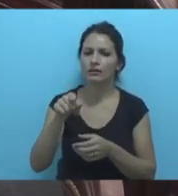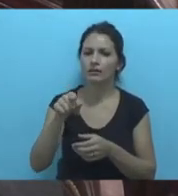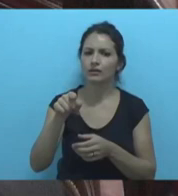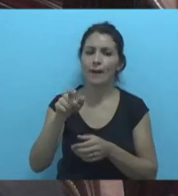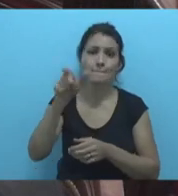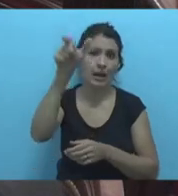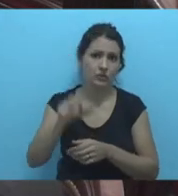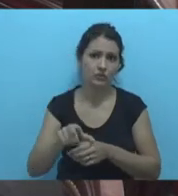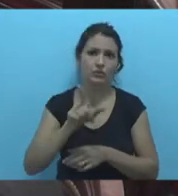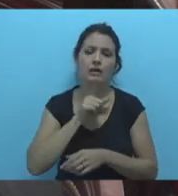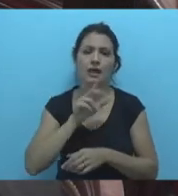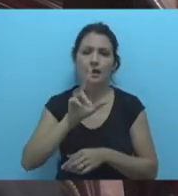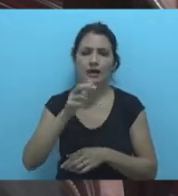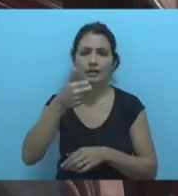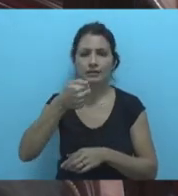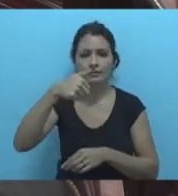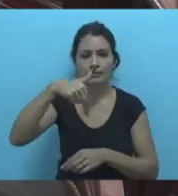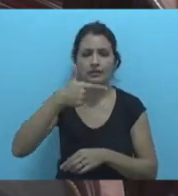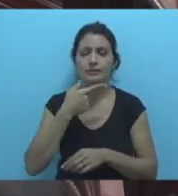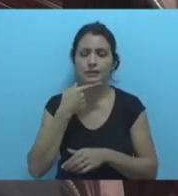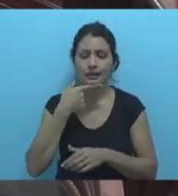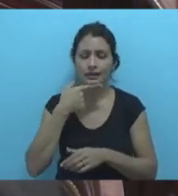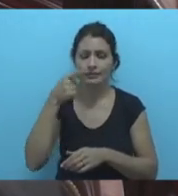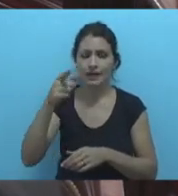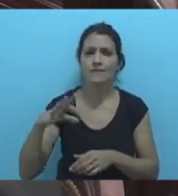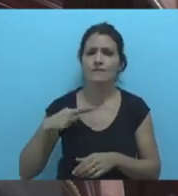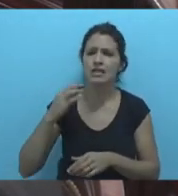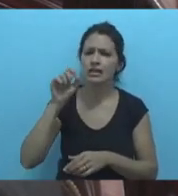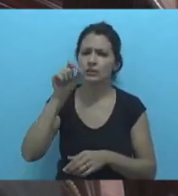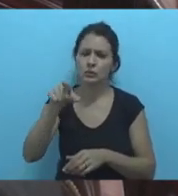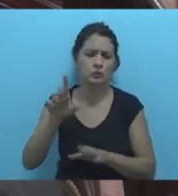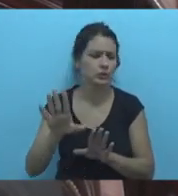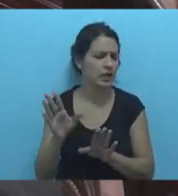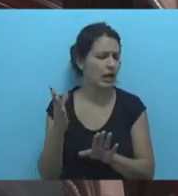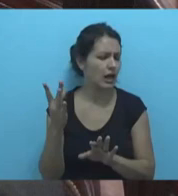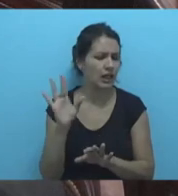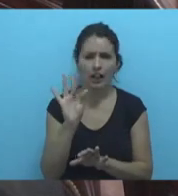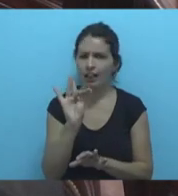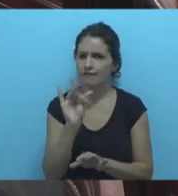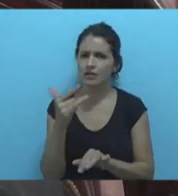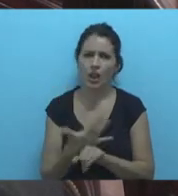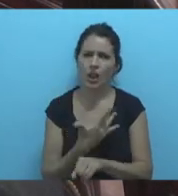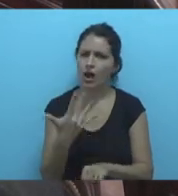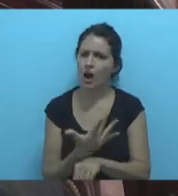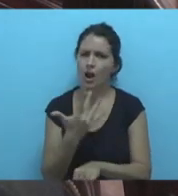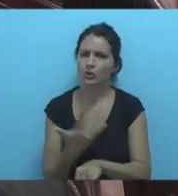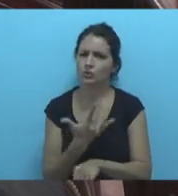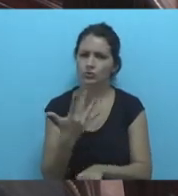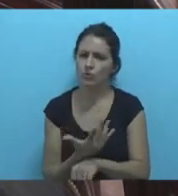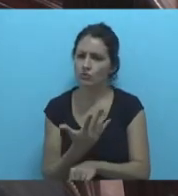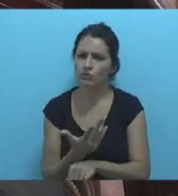personas trans, una vida muy dura. Perdió a su madre a una edad muy temprana y su papá la puso